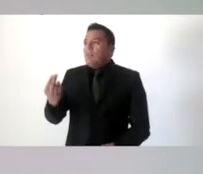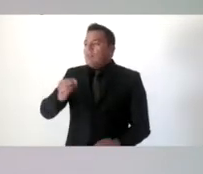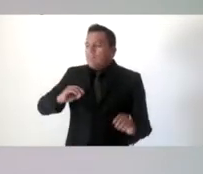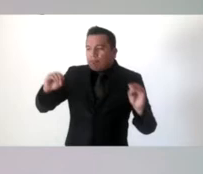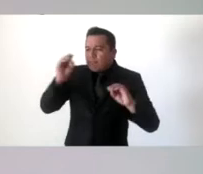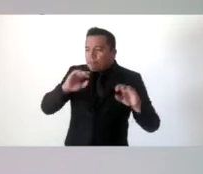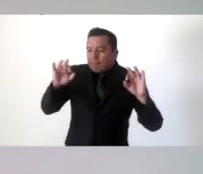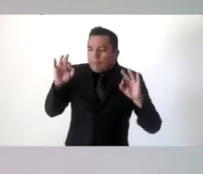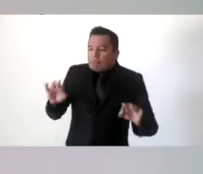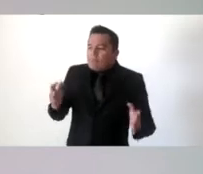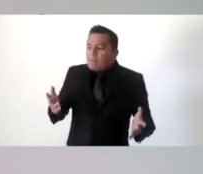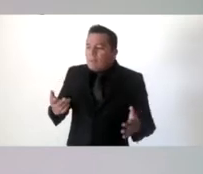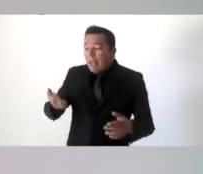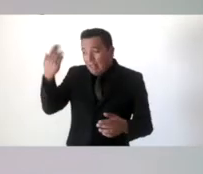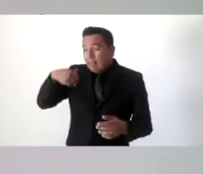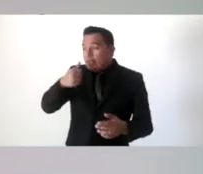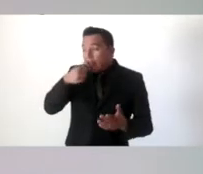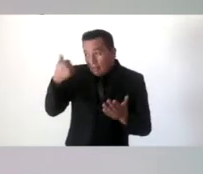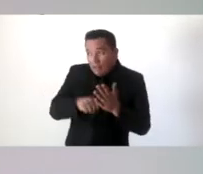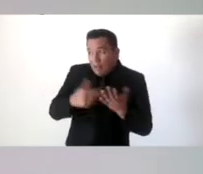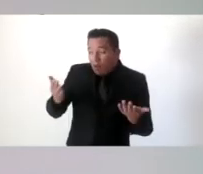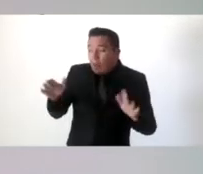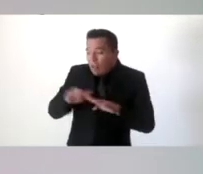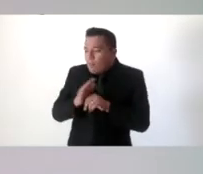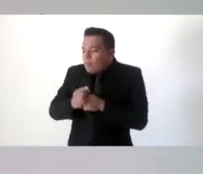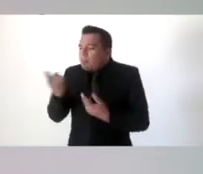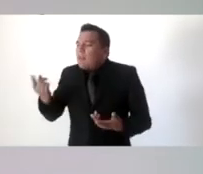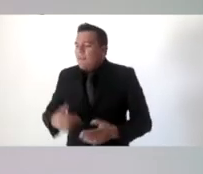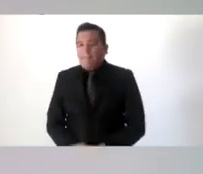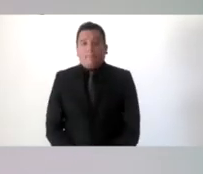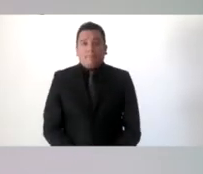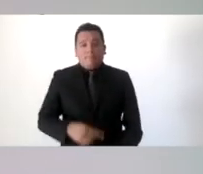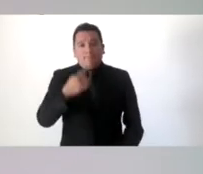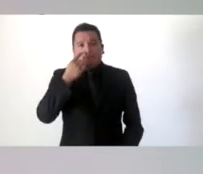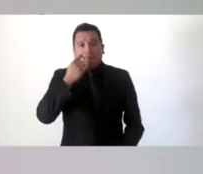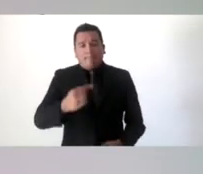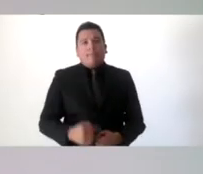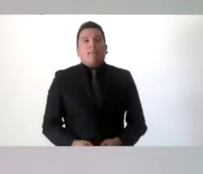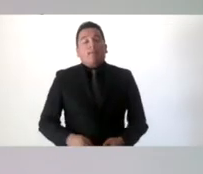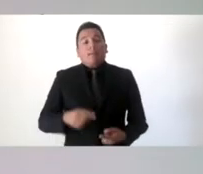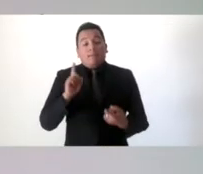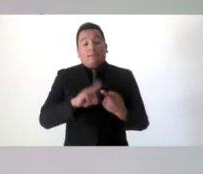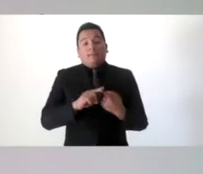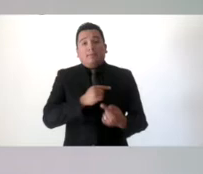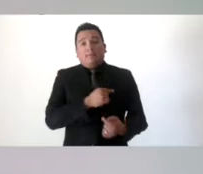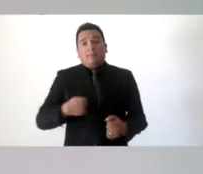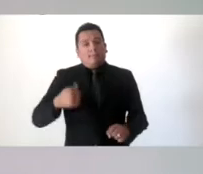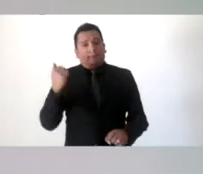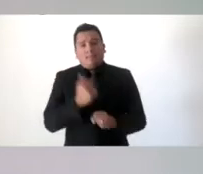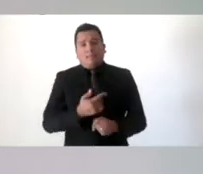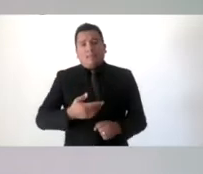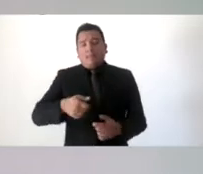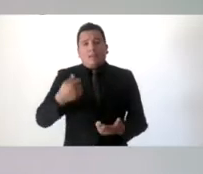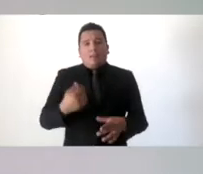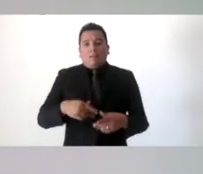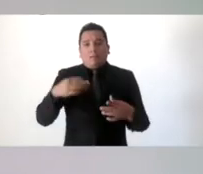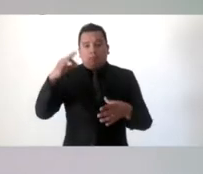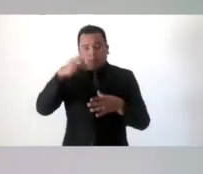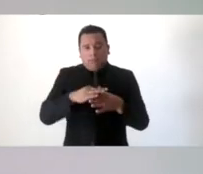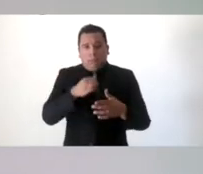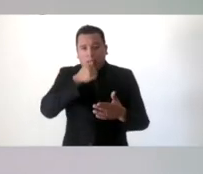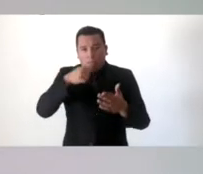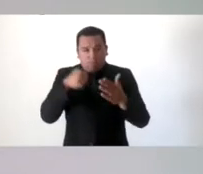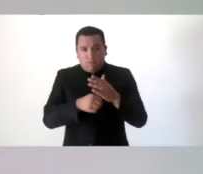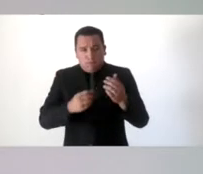viable era eso y no el voto postal como se había utilizado? Sí, mira, yo te diría que primero porque nos dimos cuenta que ya el voto postal